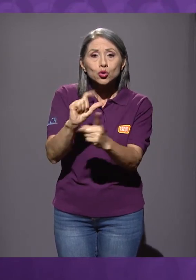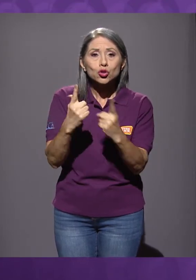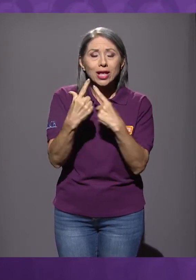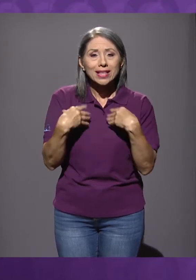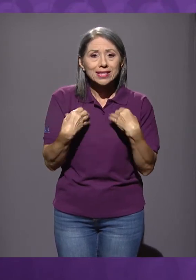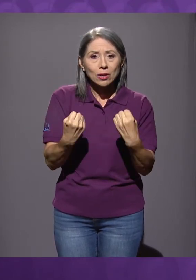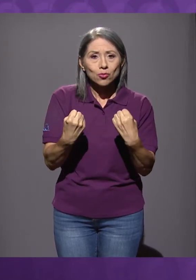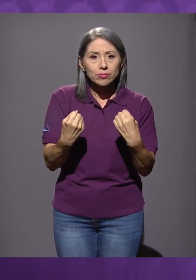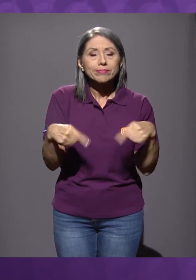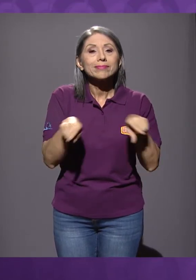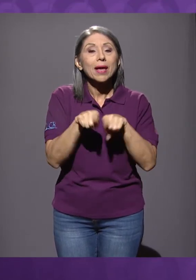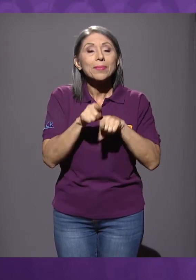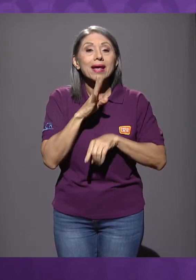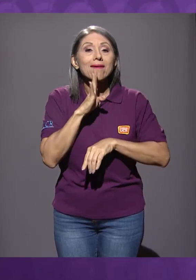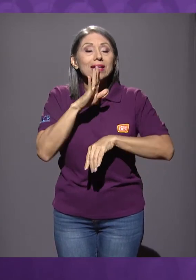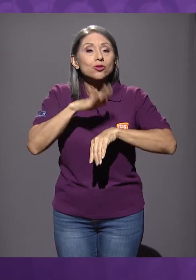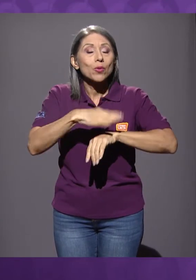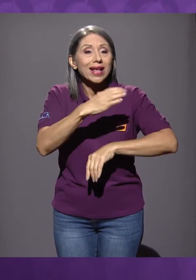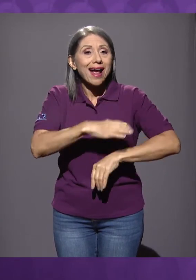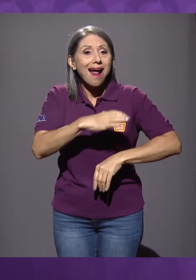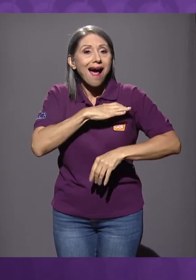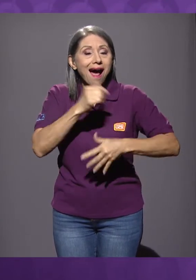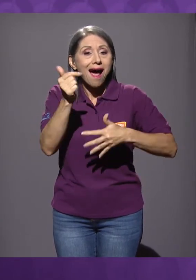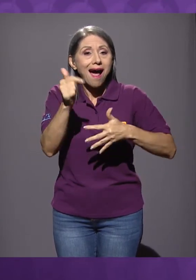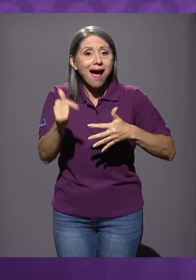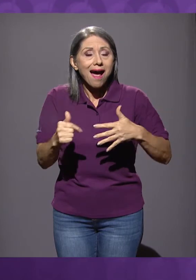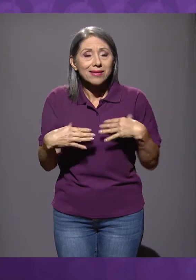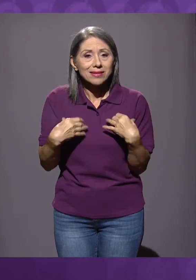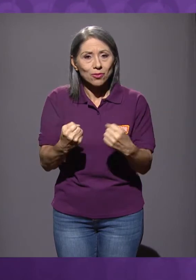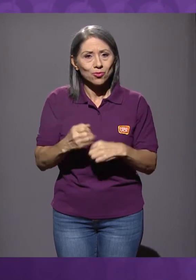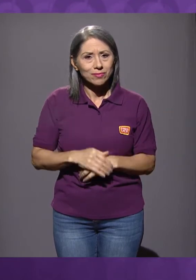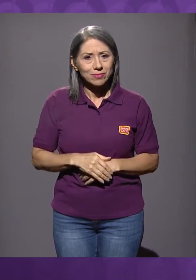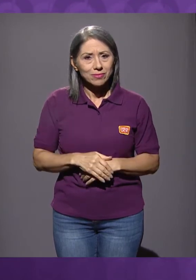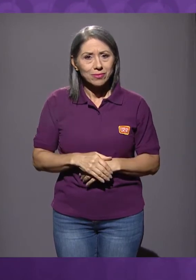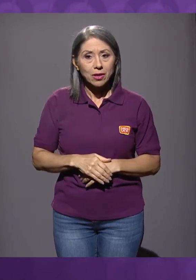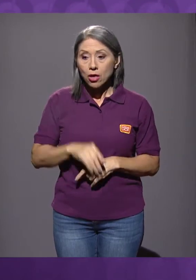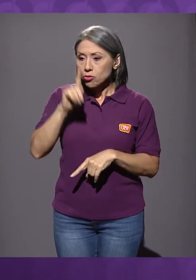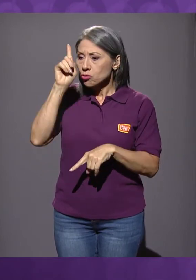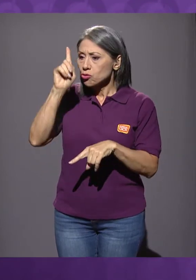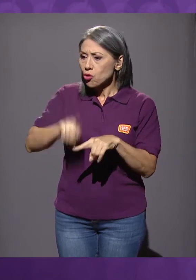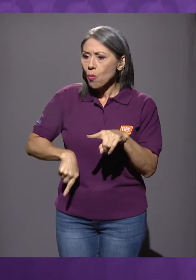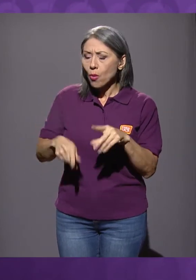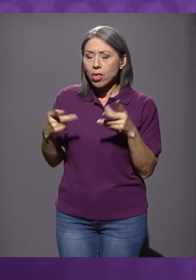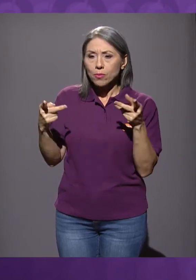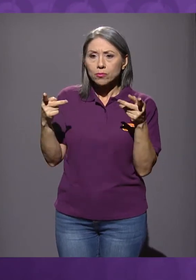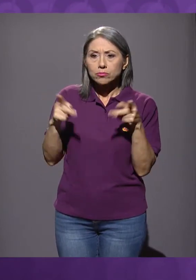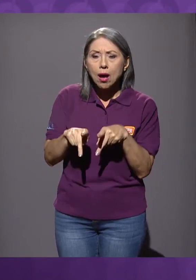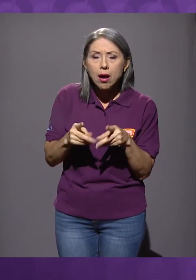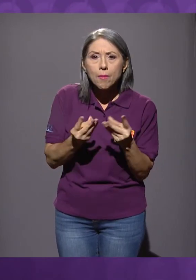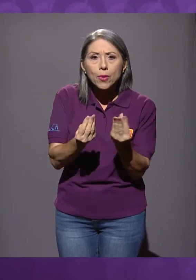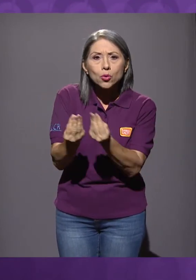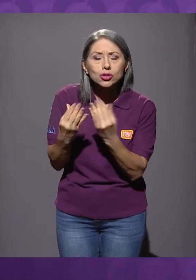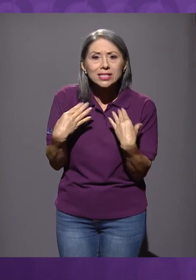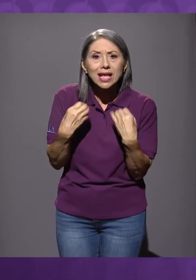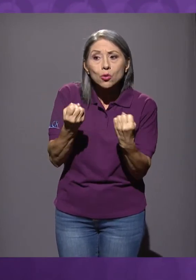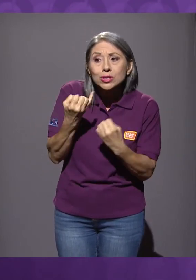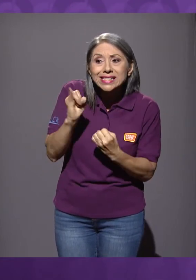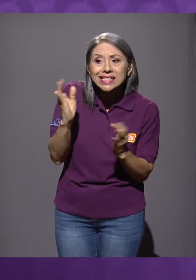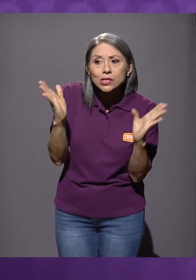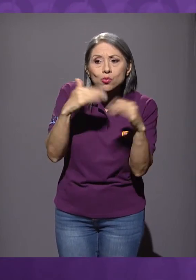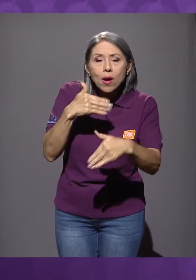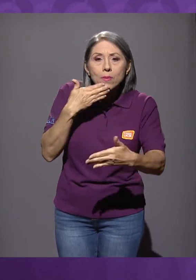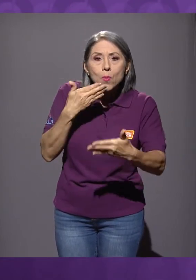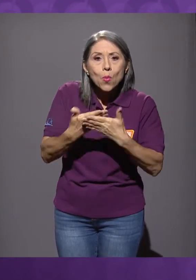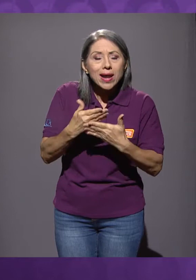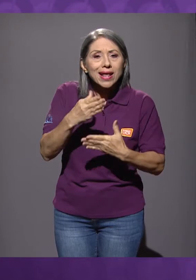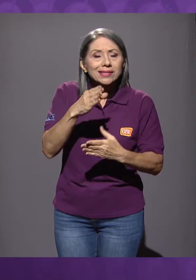de los determinantes de la salud. Y es claro, es decir, no podemos producir salud si no hay buenas condiciones de vida, si no hay